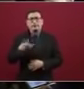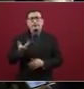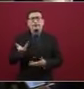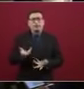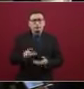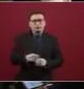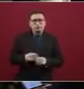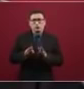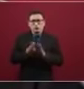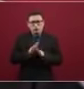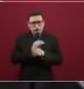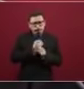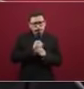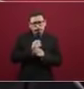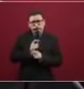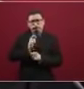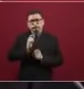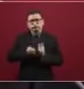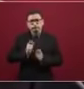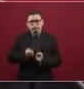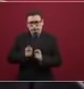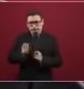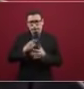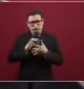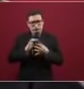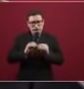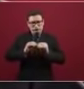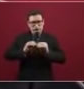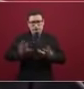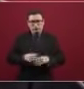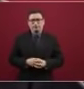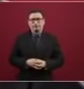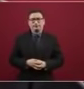encuentra la investigación y pedir que se